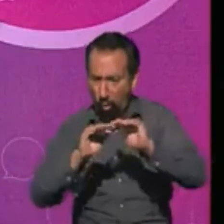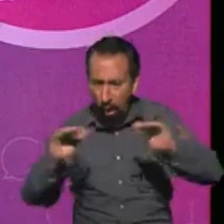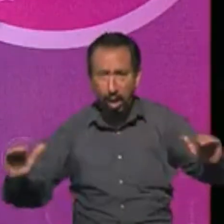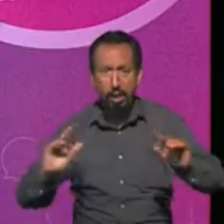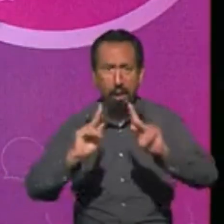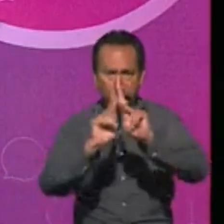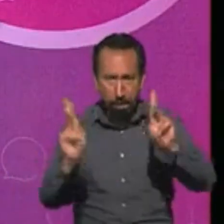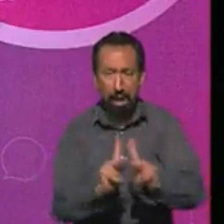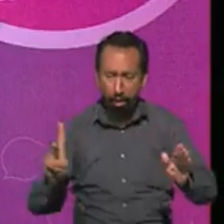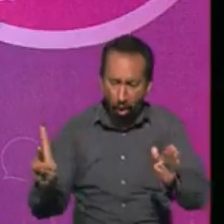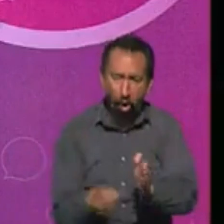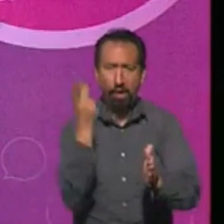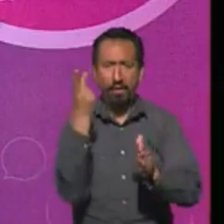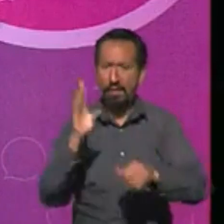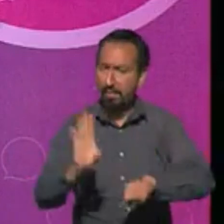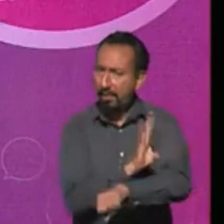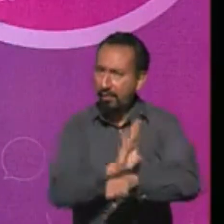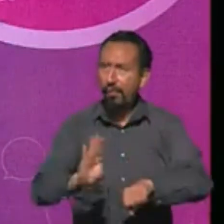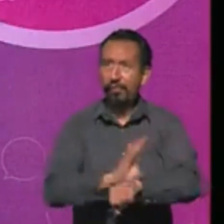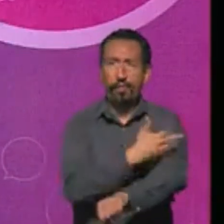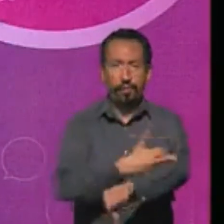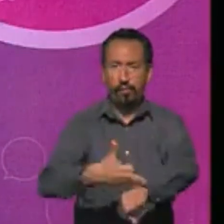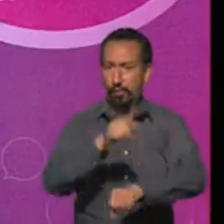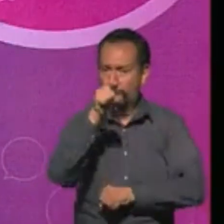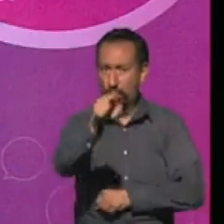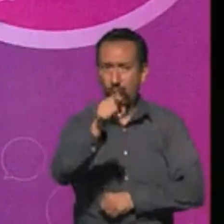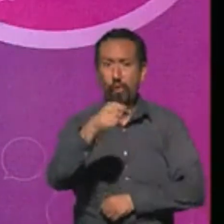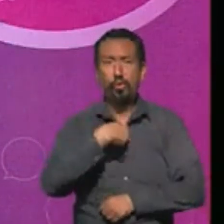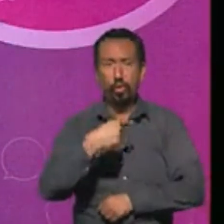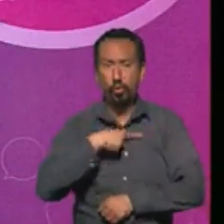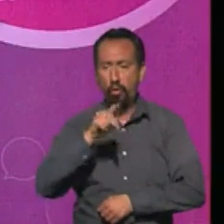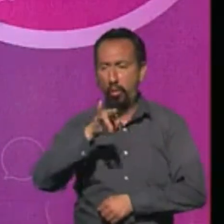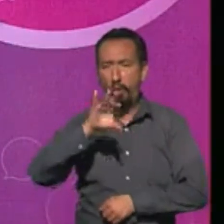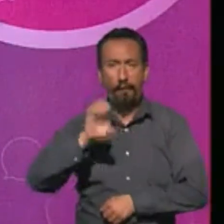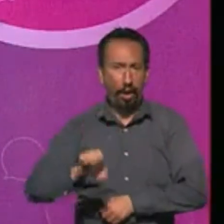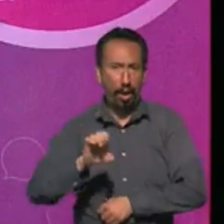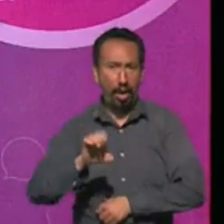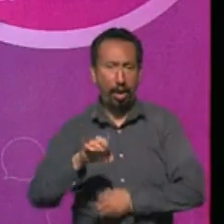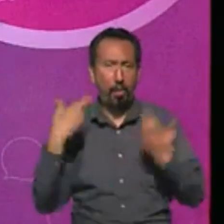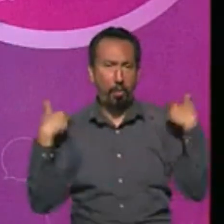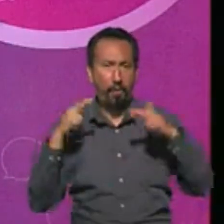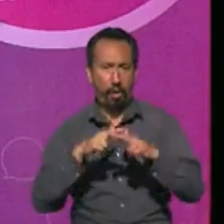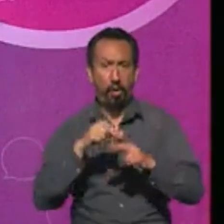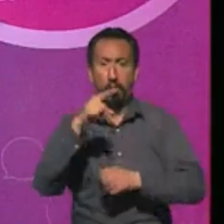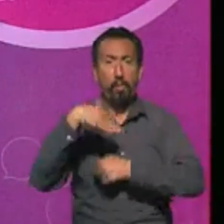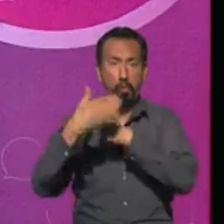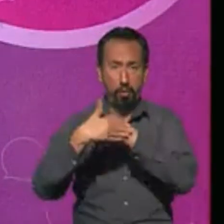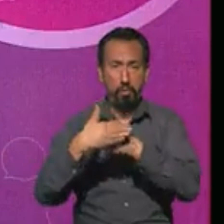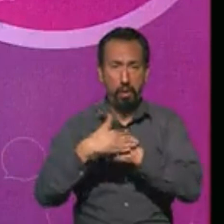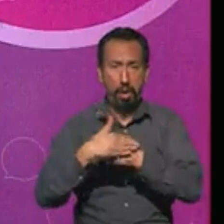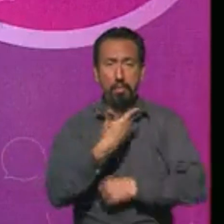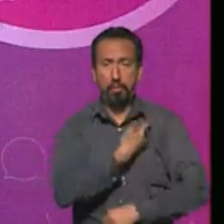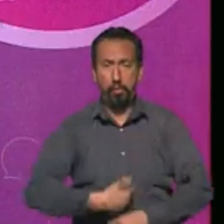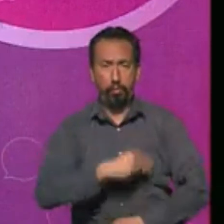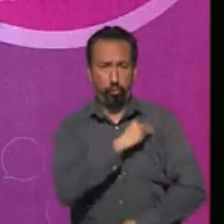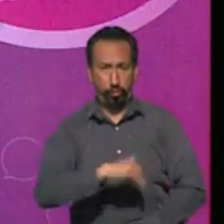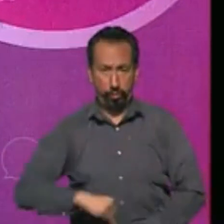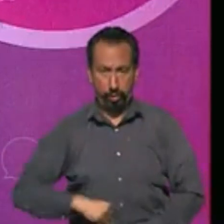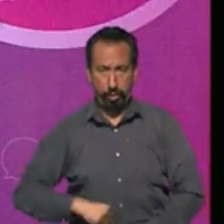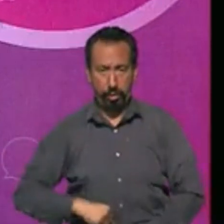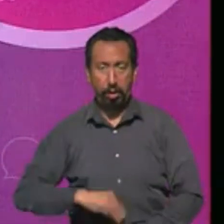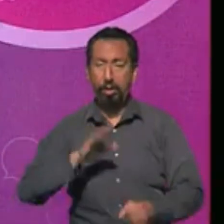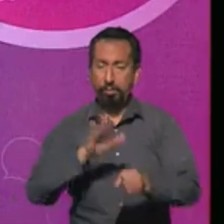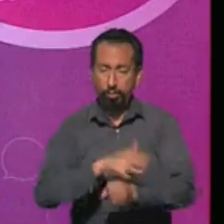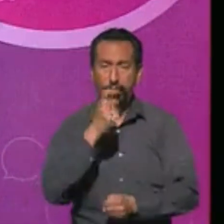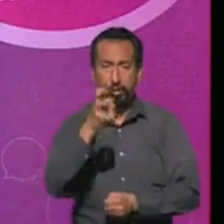paz y el bienestar para las familias soy el profe Juan Miguel Ramírez tu próximo presidente municipal por